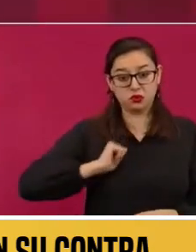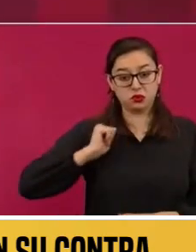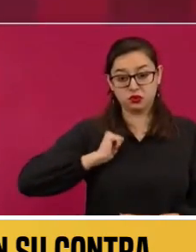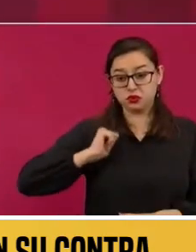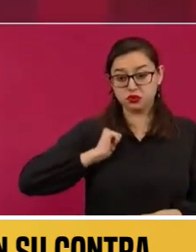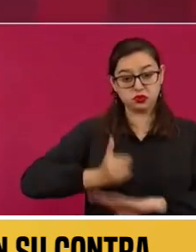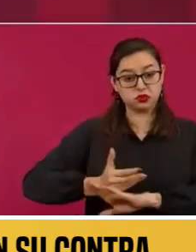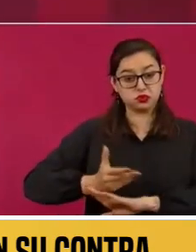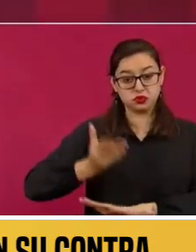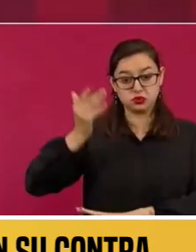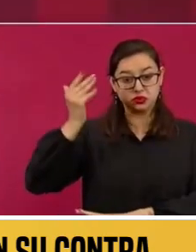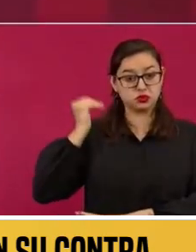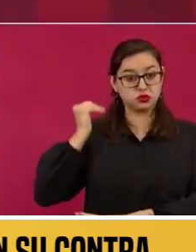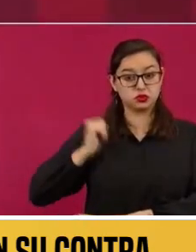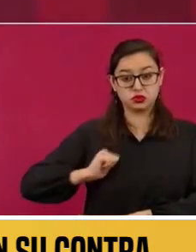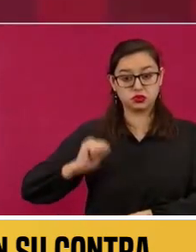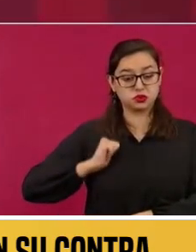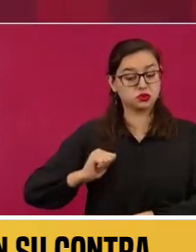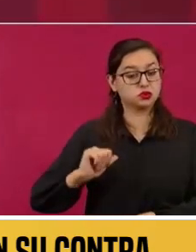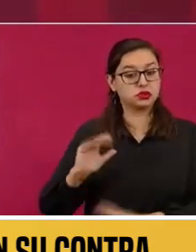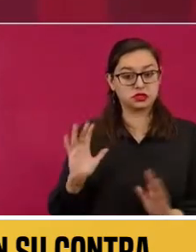anacrónica